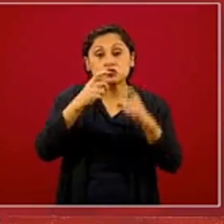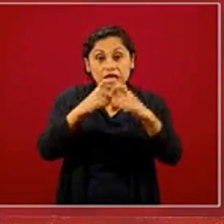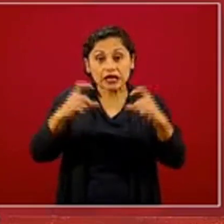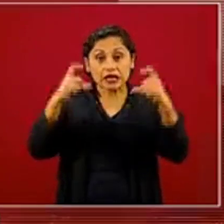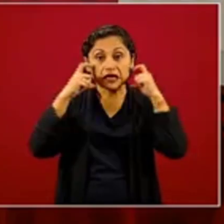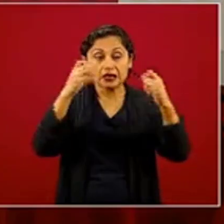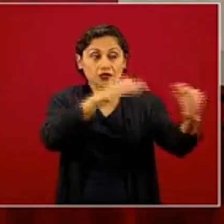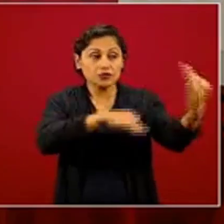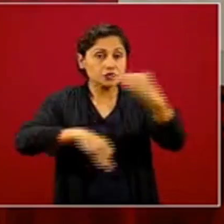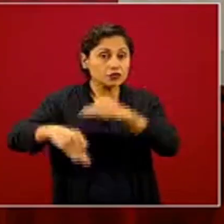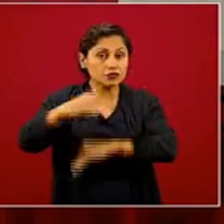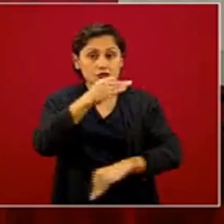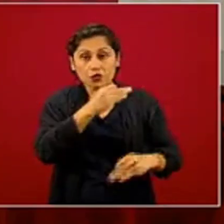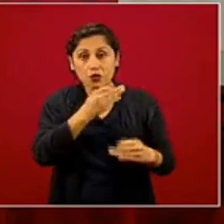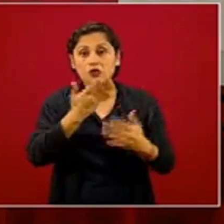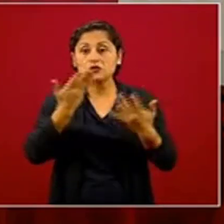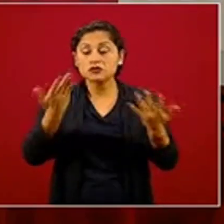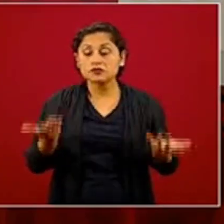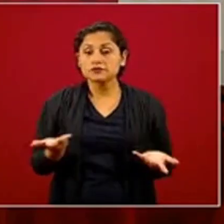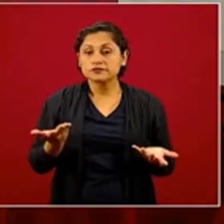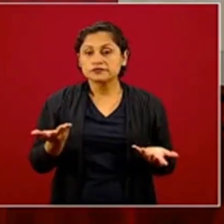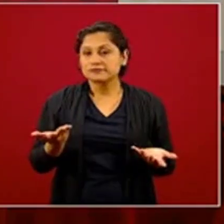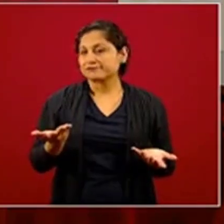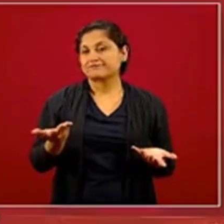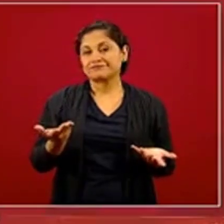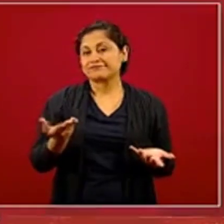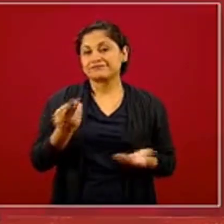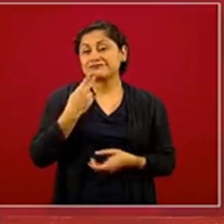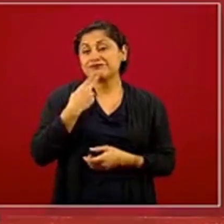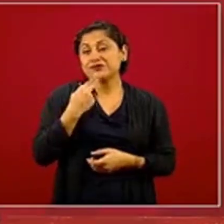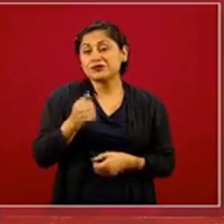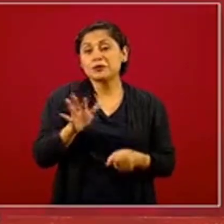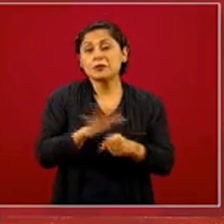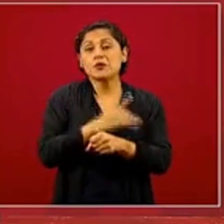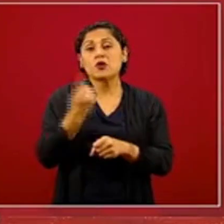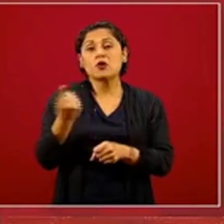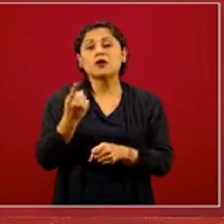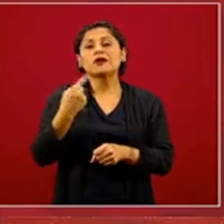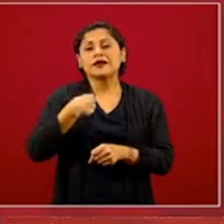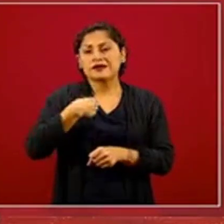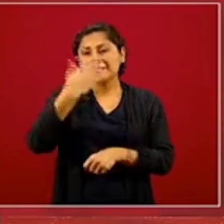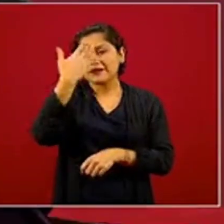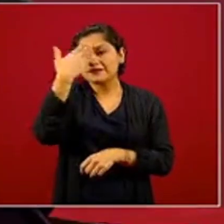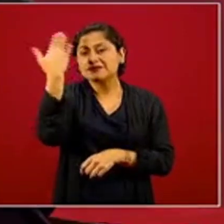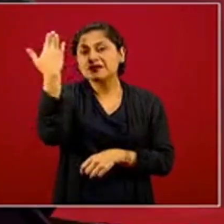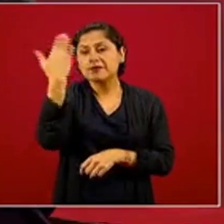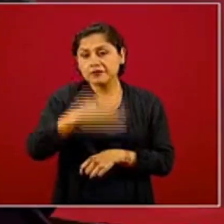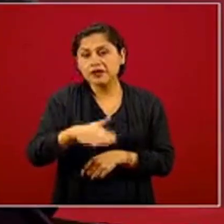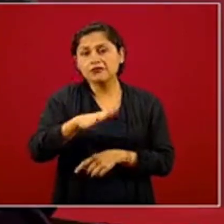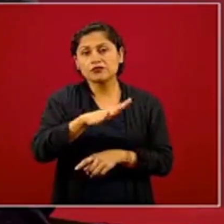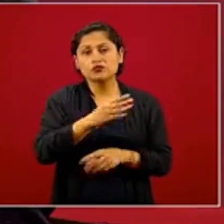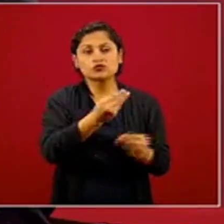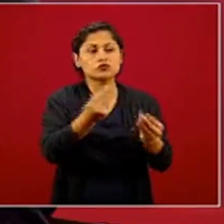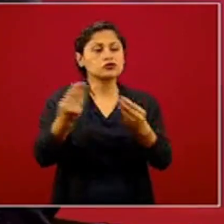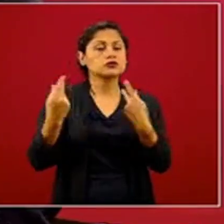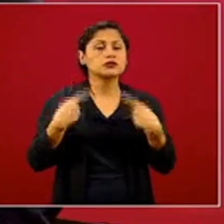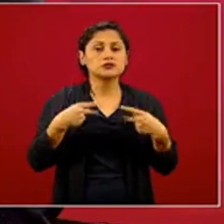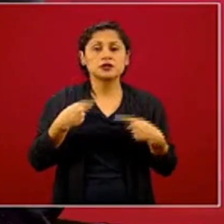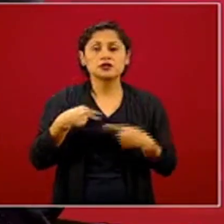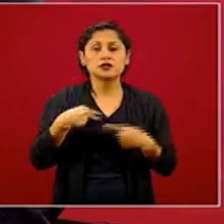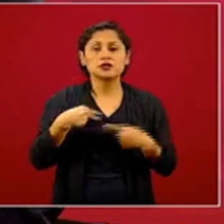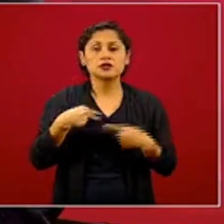masiva, conociendo que una proporción muy importante de la población pudiera no usarlo bien y que el mal uso